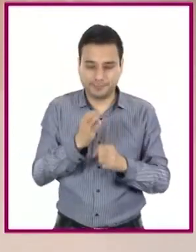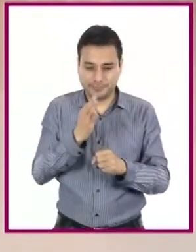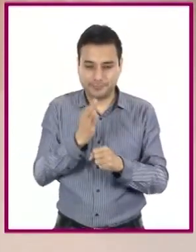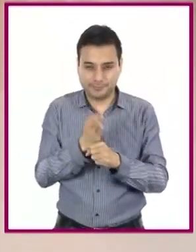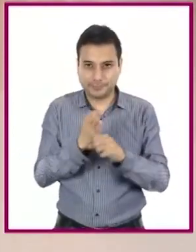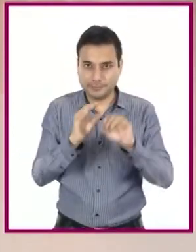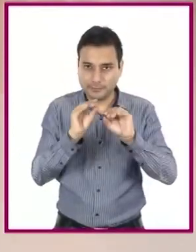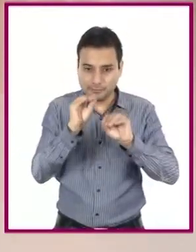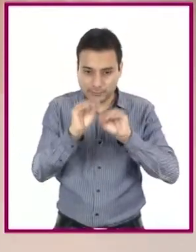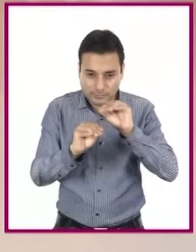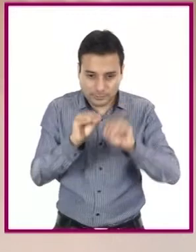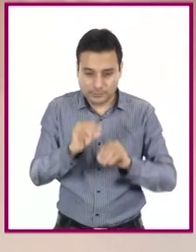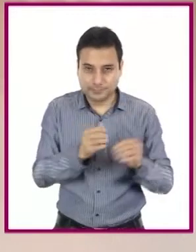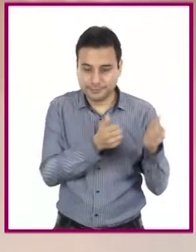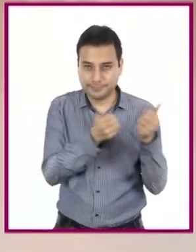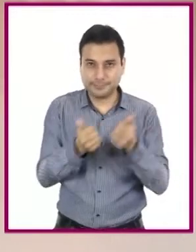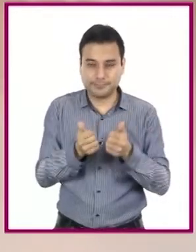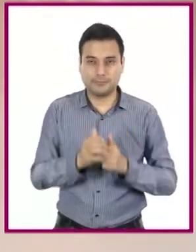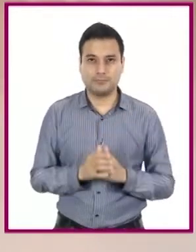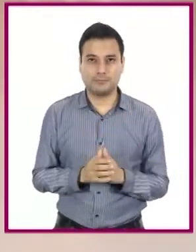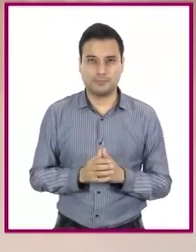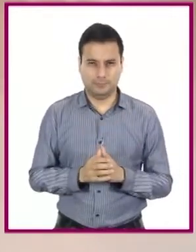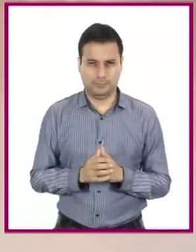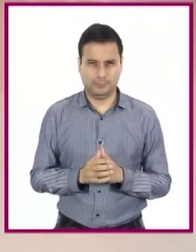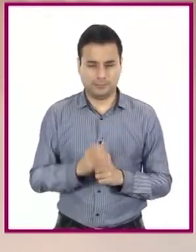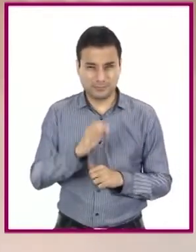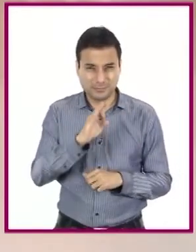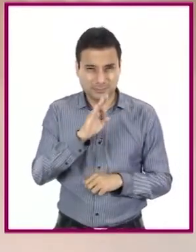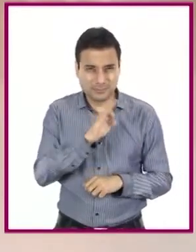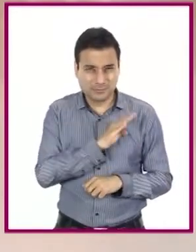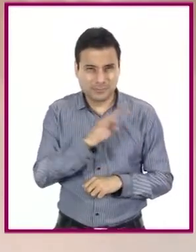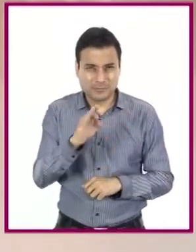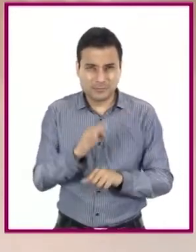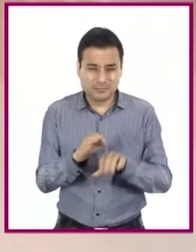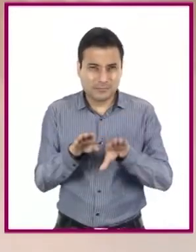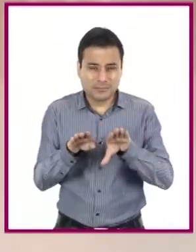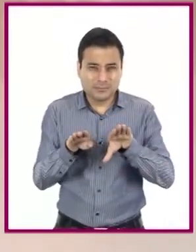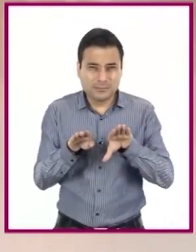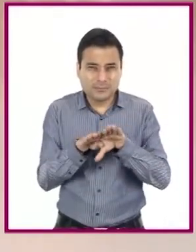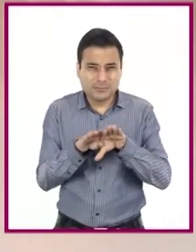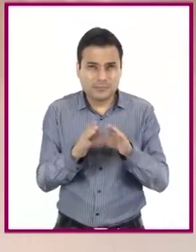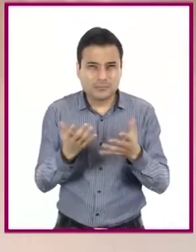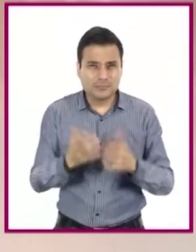foro. Ay, ¿en serio? A ver, muéstramelo.